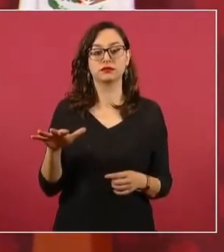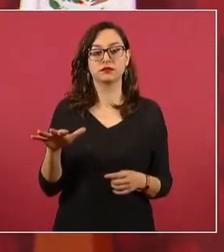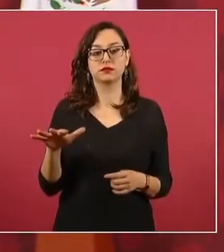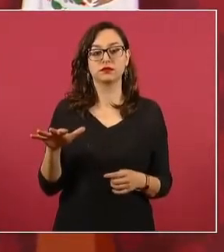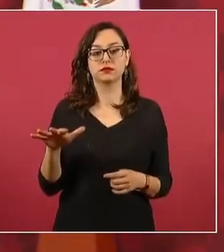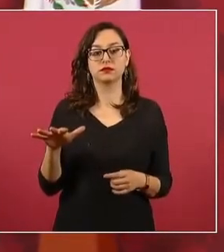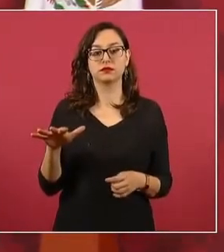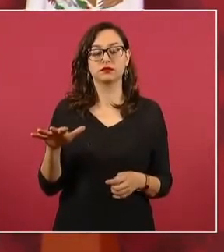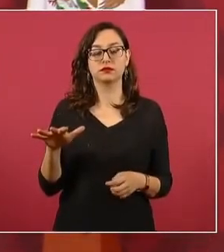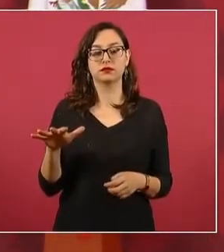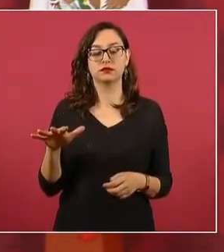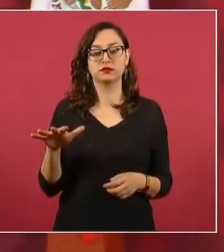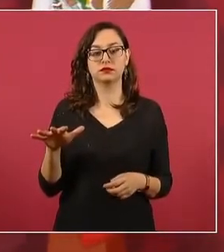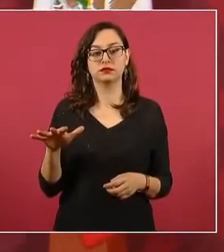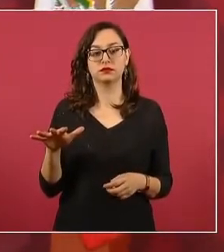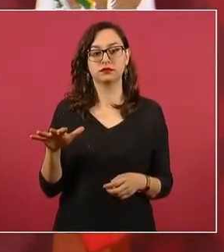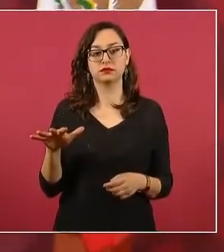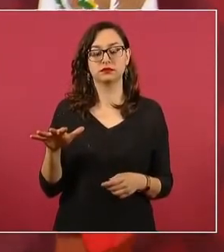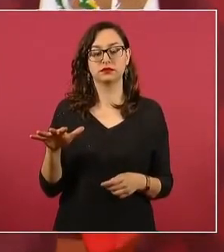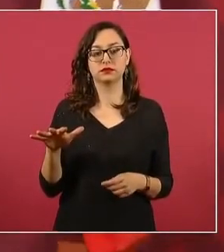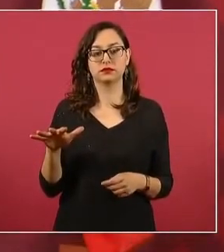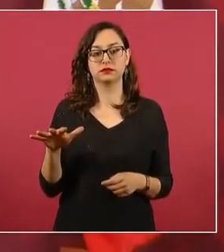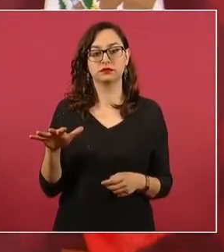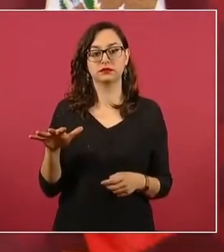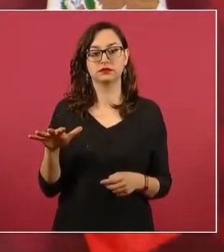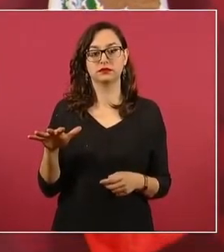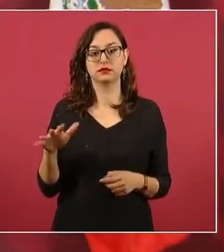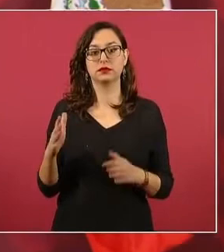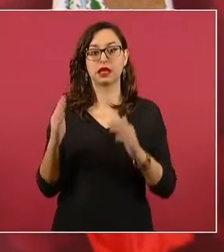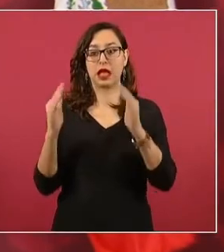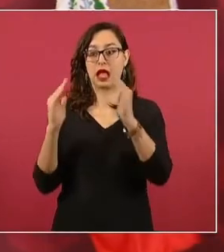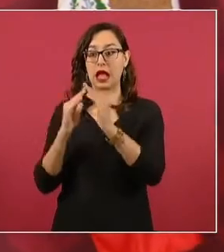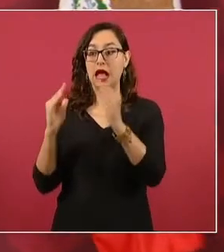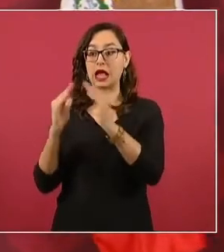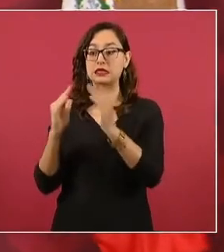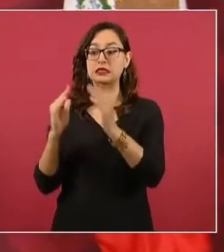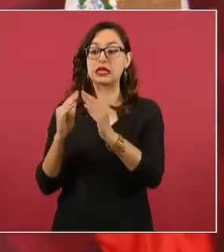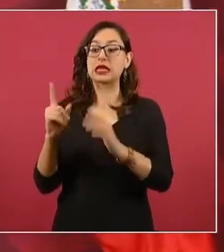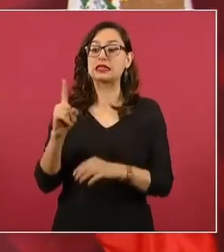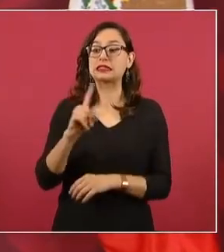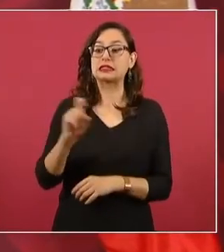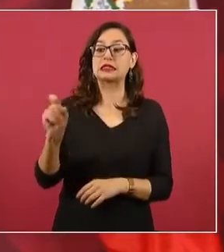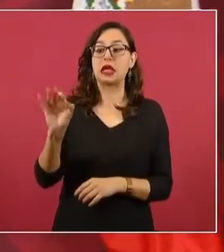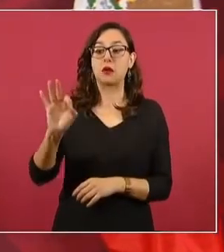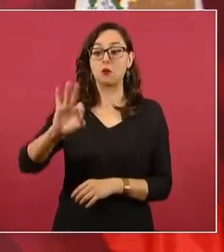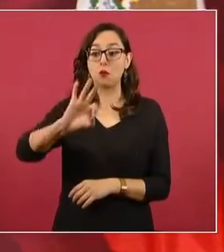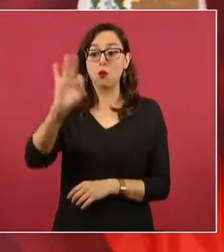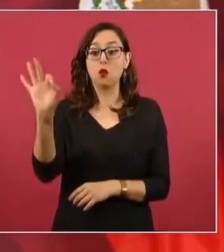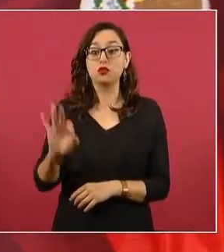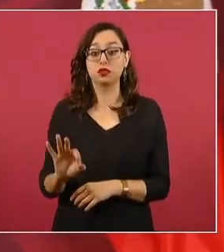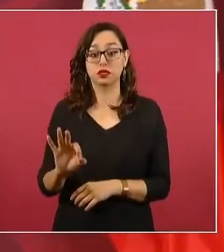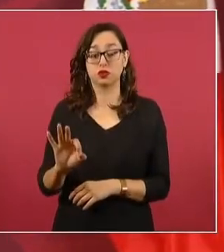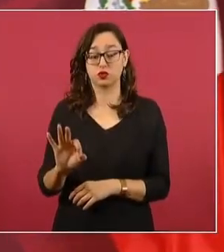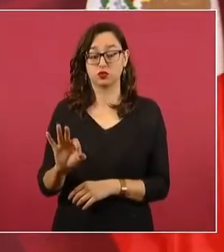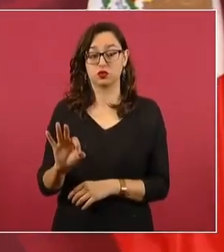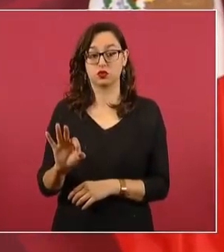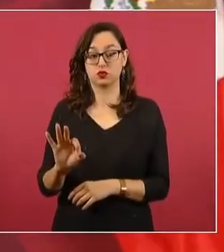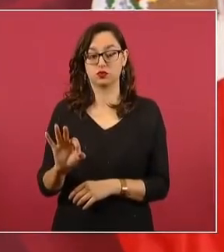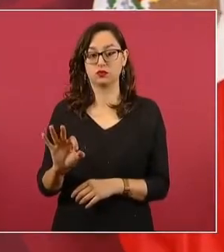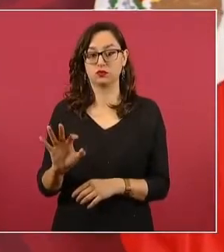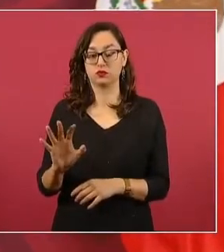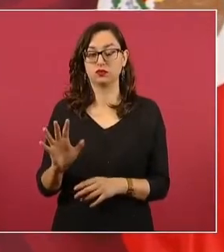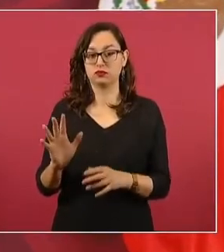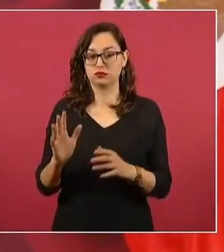el 100% de los hogares, según el informe nuestro,